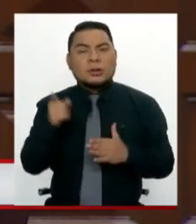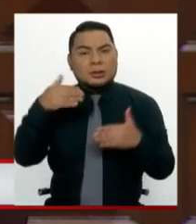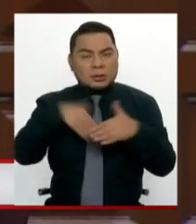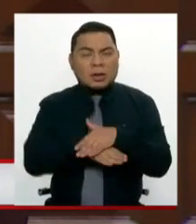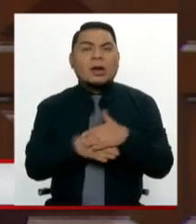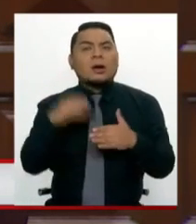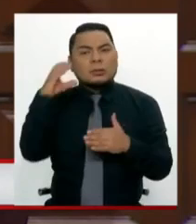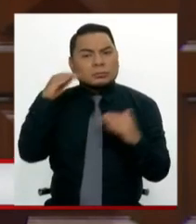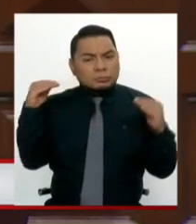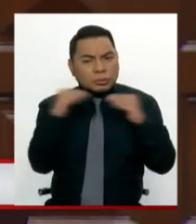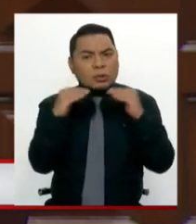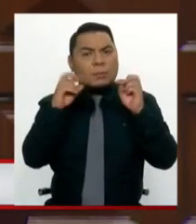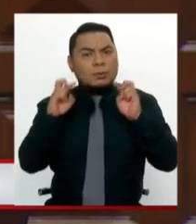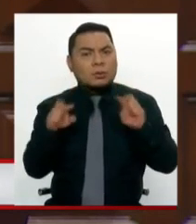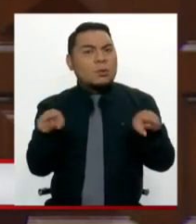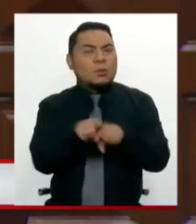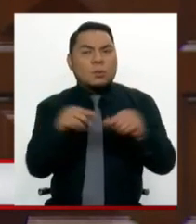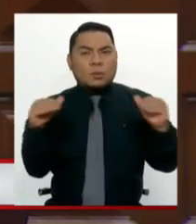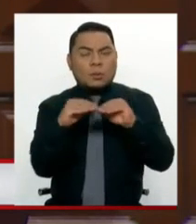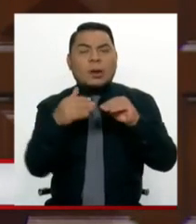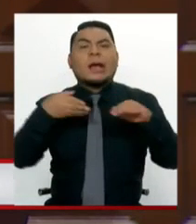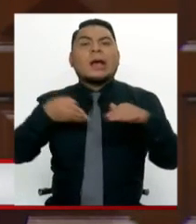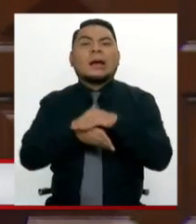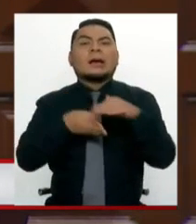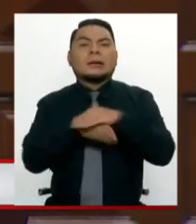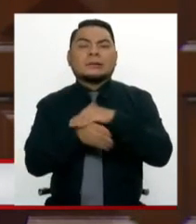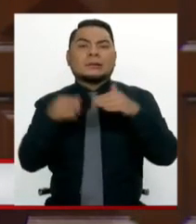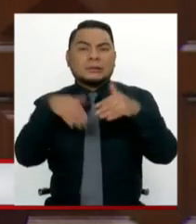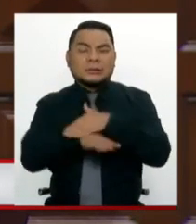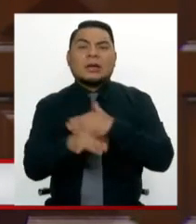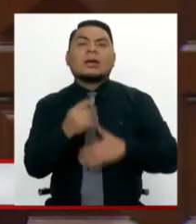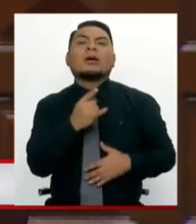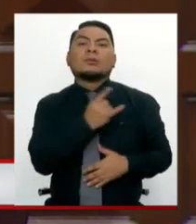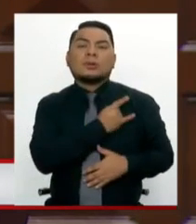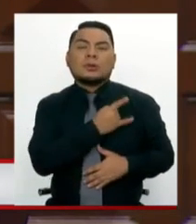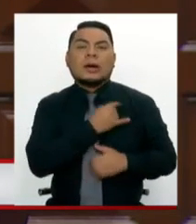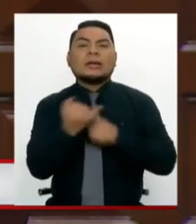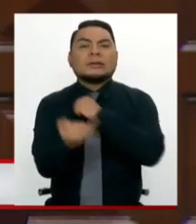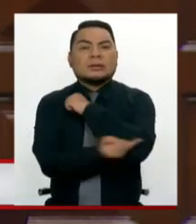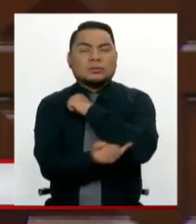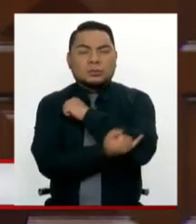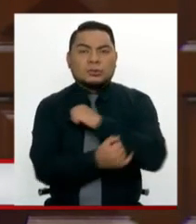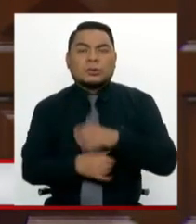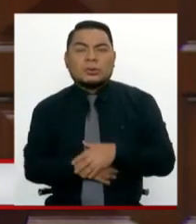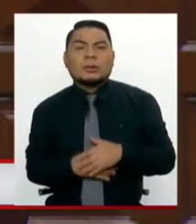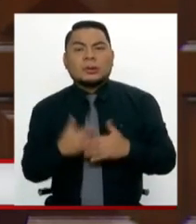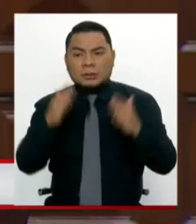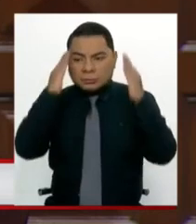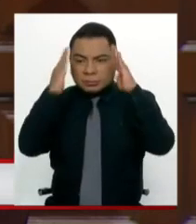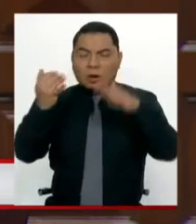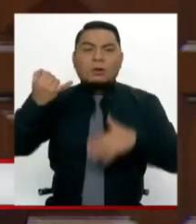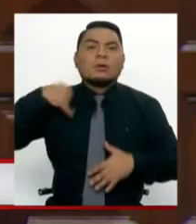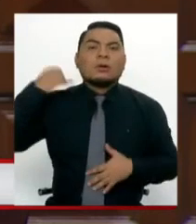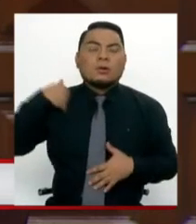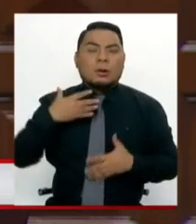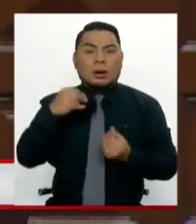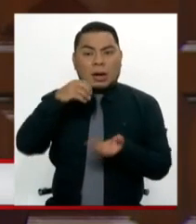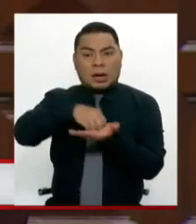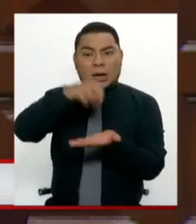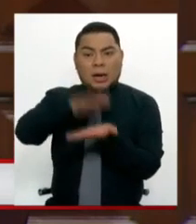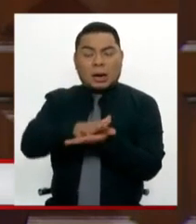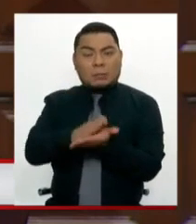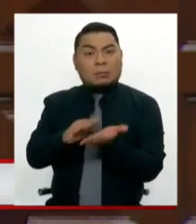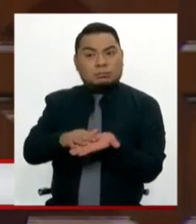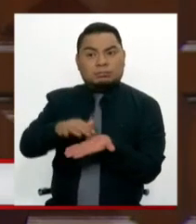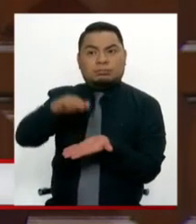la igualdad de oportunidades para el acceso a las universidades e institutos públicos, enfocada en jóvenes con alto desempeño